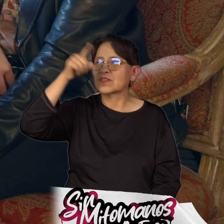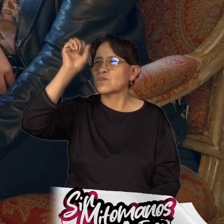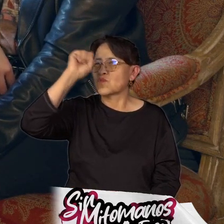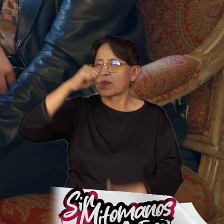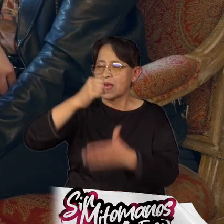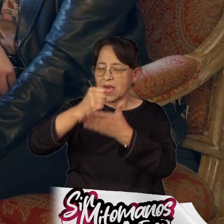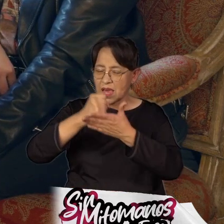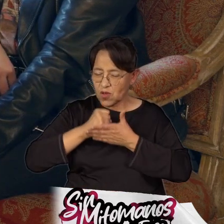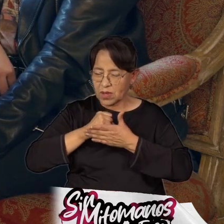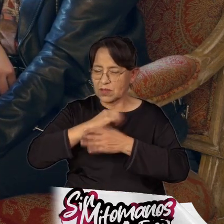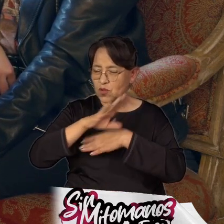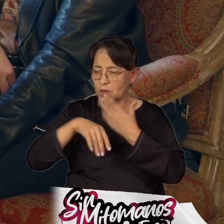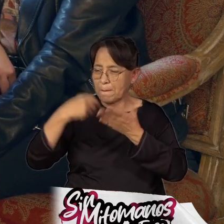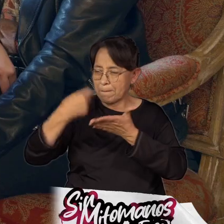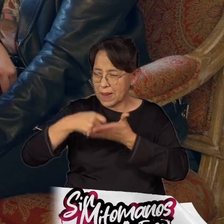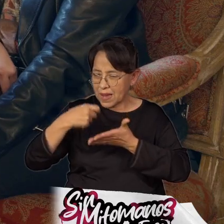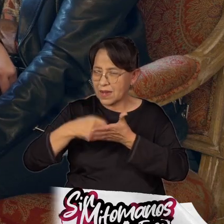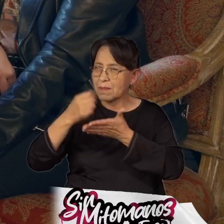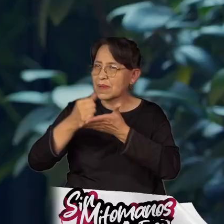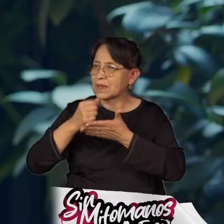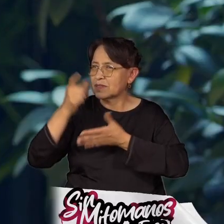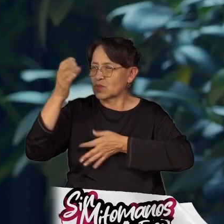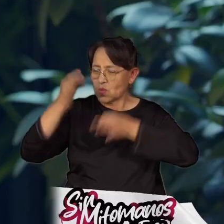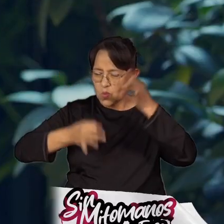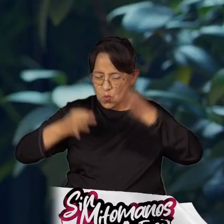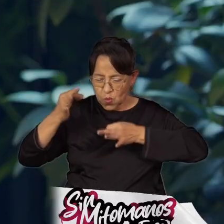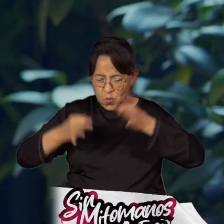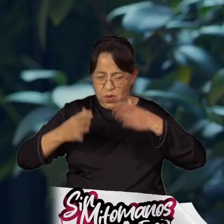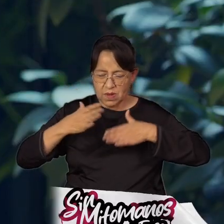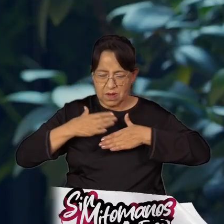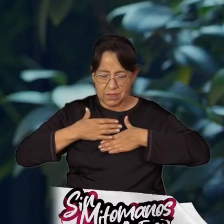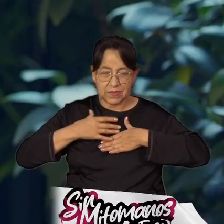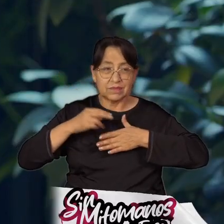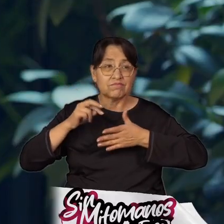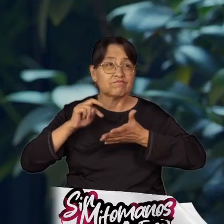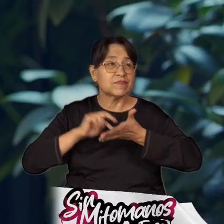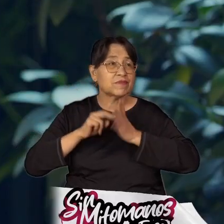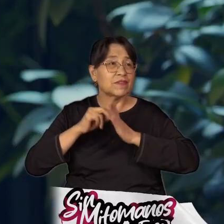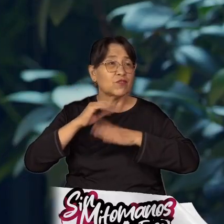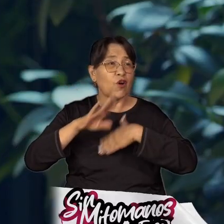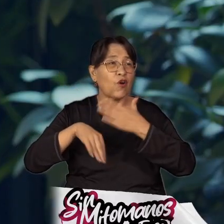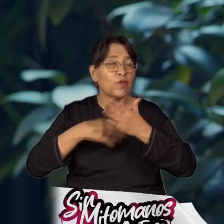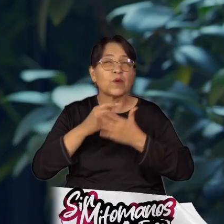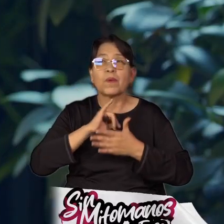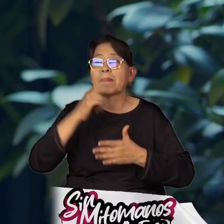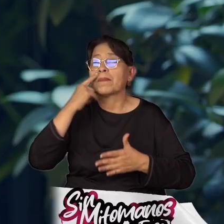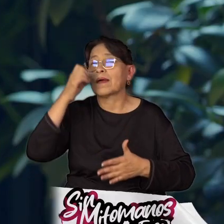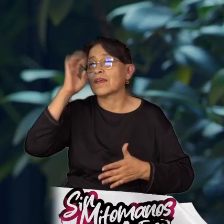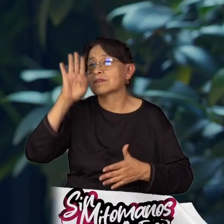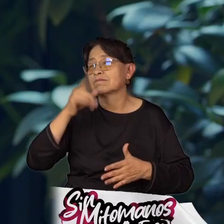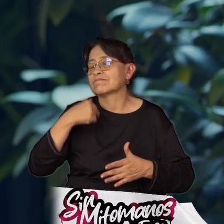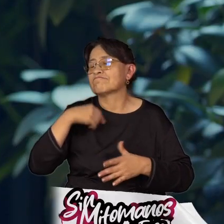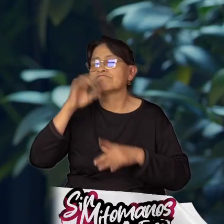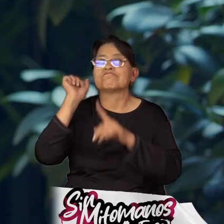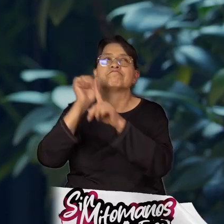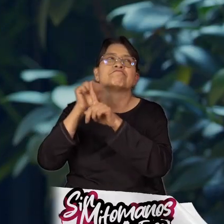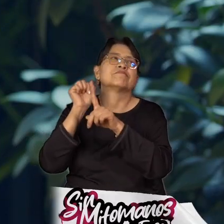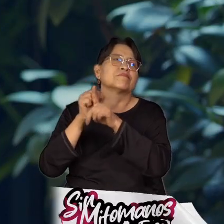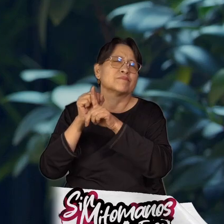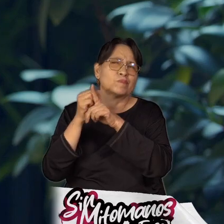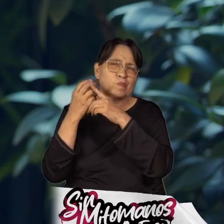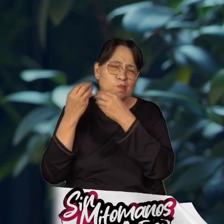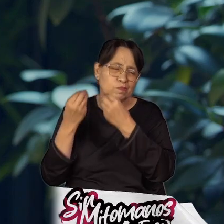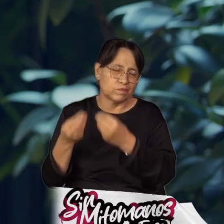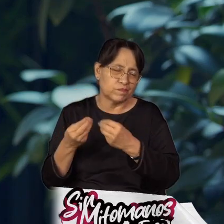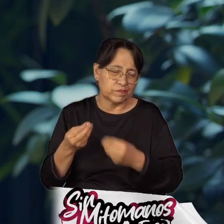como nuestro sustentador, proveedor, como nuestra justicia, como nuestro todo, como nuestro Padre Celestial. Nos olvidamos